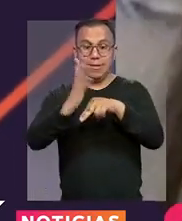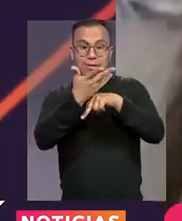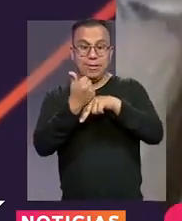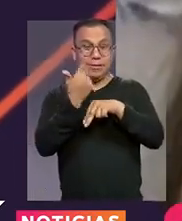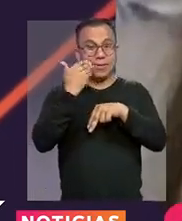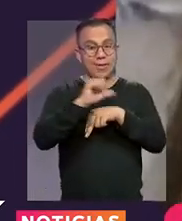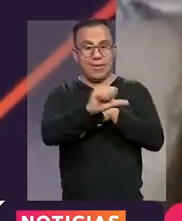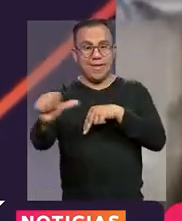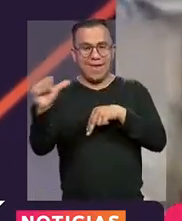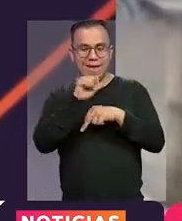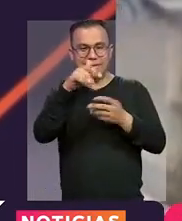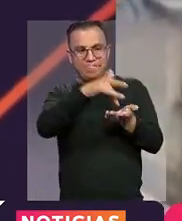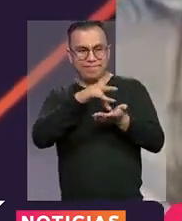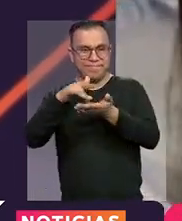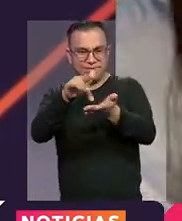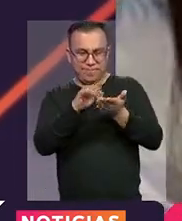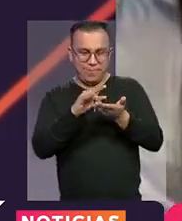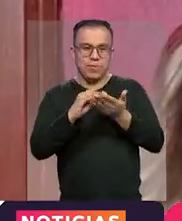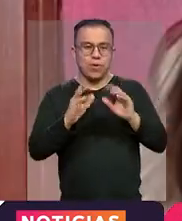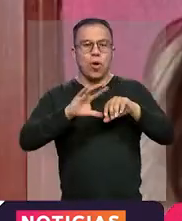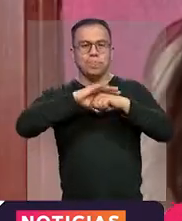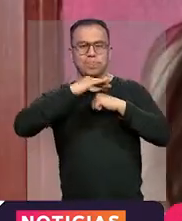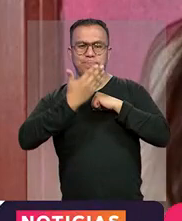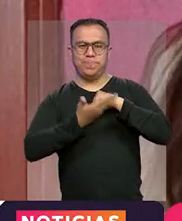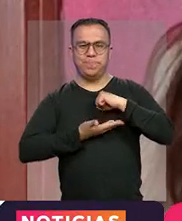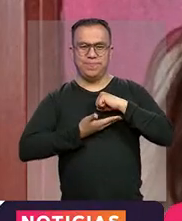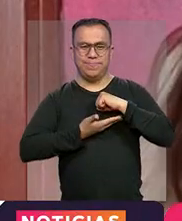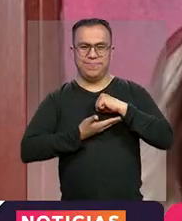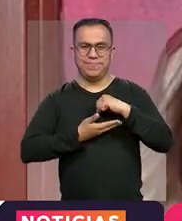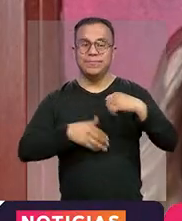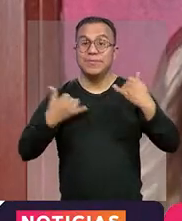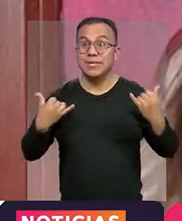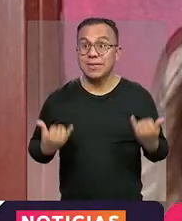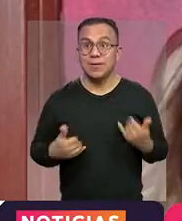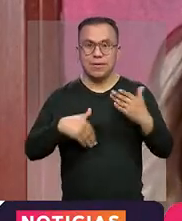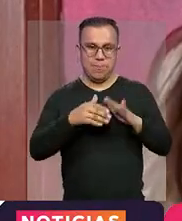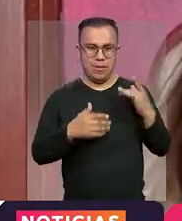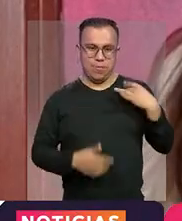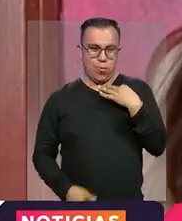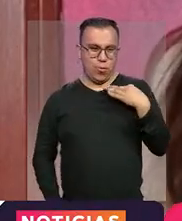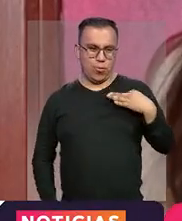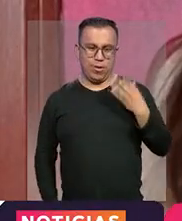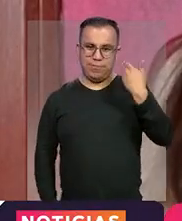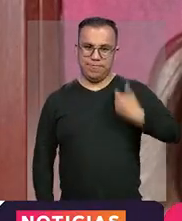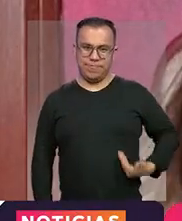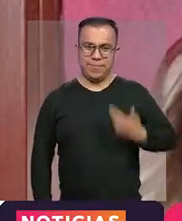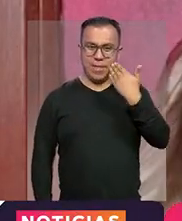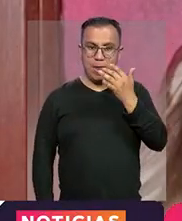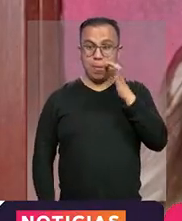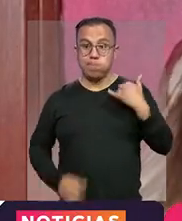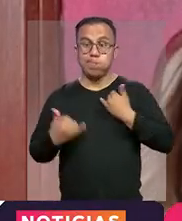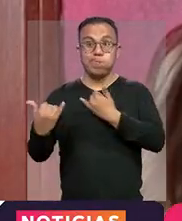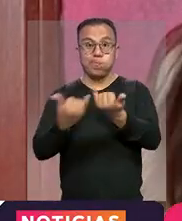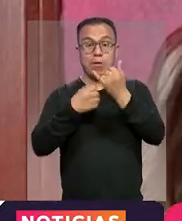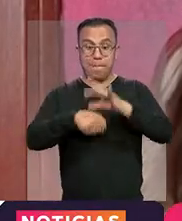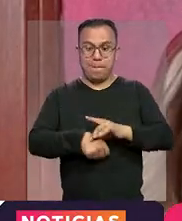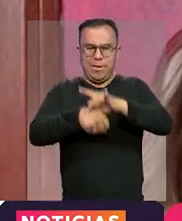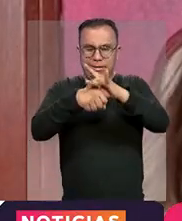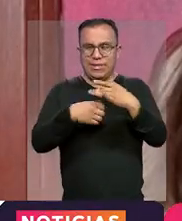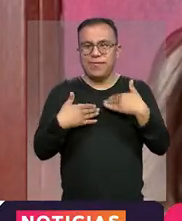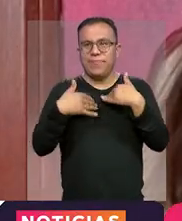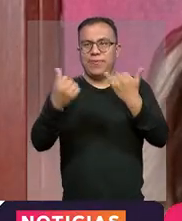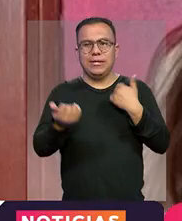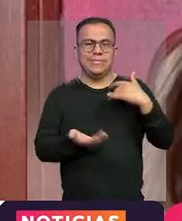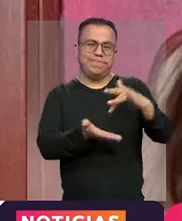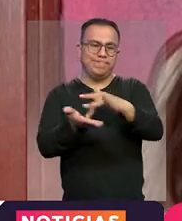las mujeres y los asistentes con la Madre Tierra. Fui seleccionada como una de las modelos de la exposición de arte Mujeres Reales, Mujeres Medicina y estoy muy feliz